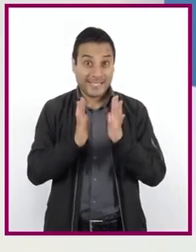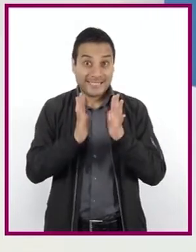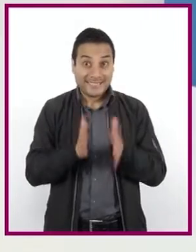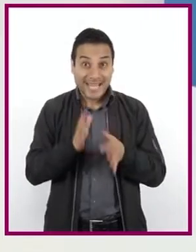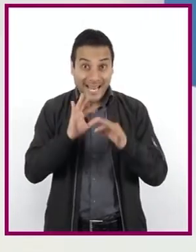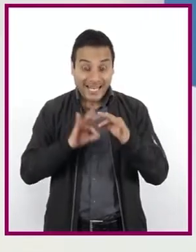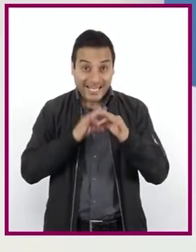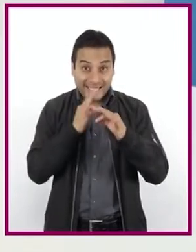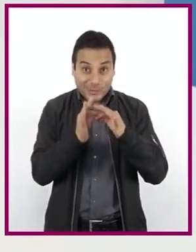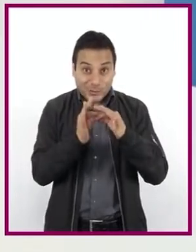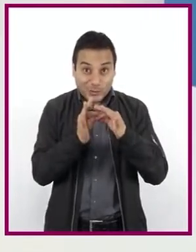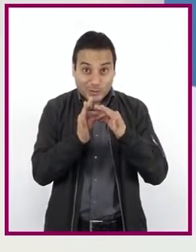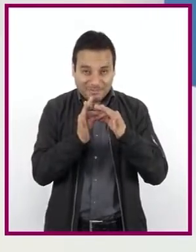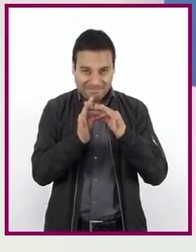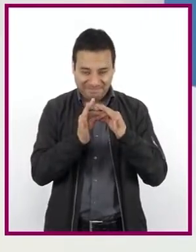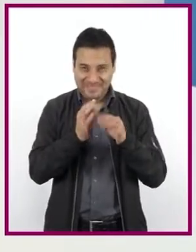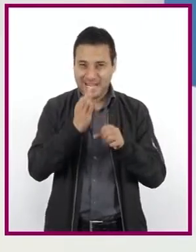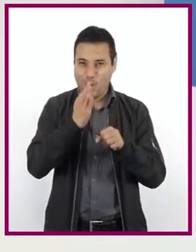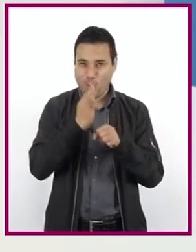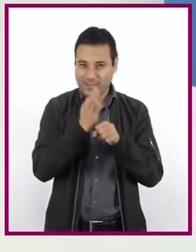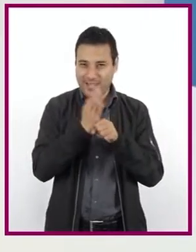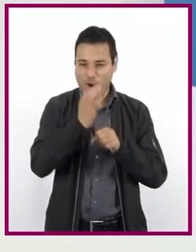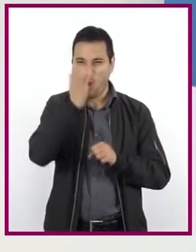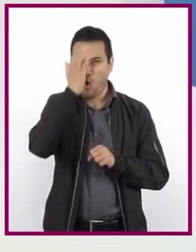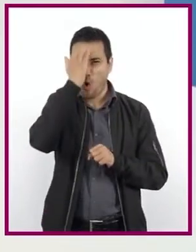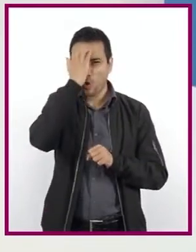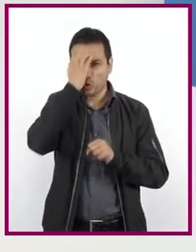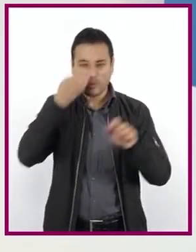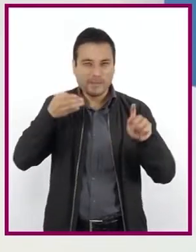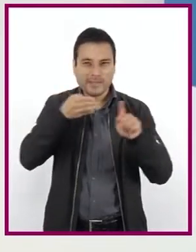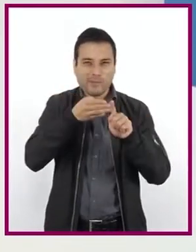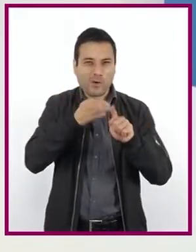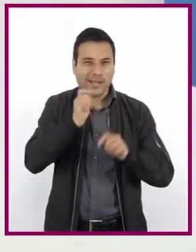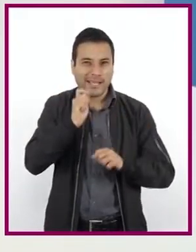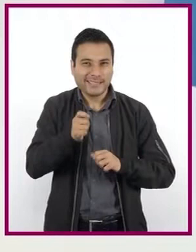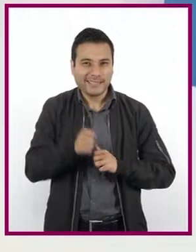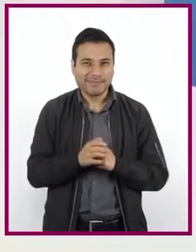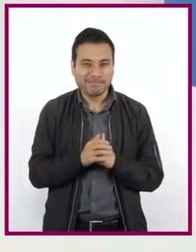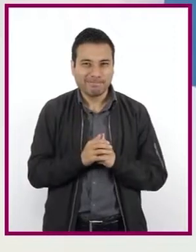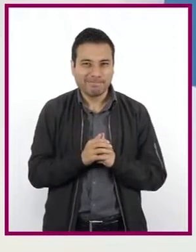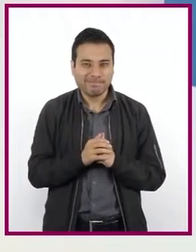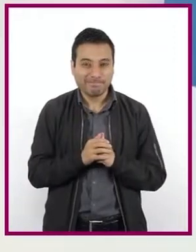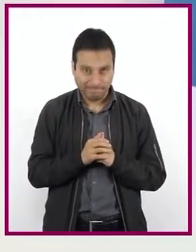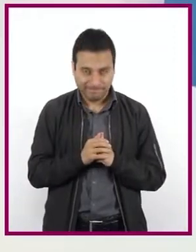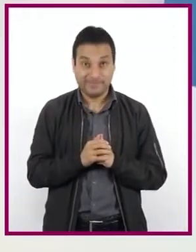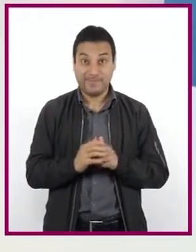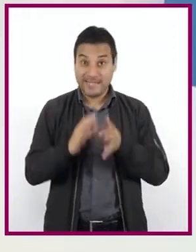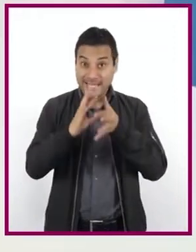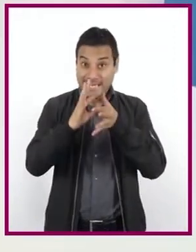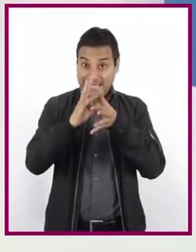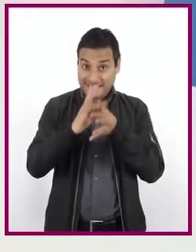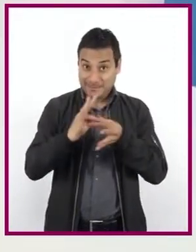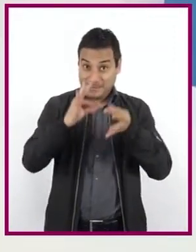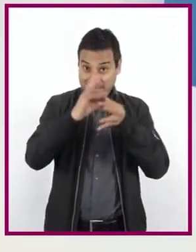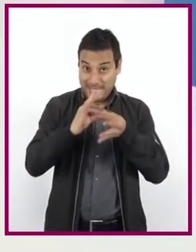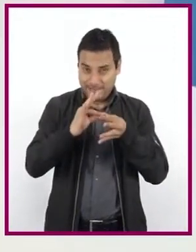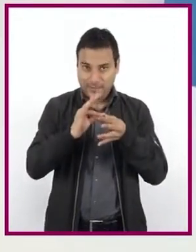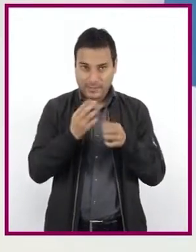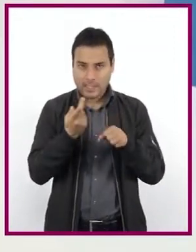y listos, conozcamos el propósito de la sesión, que es explicar las